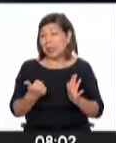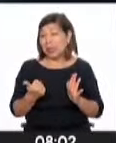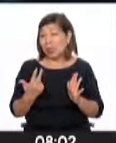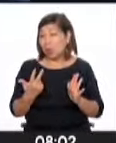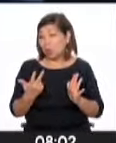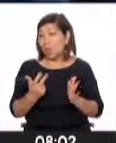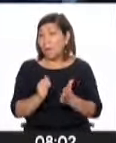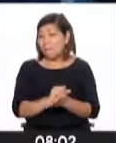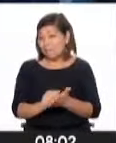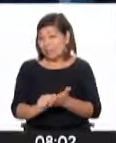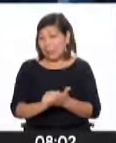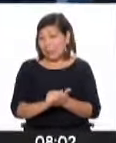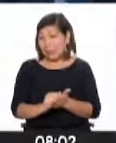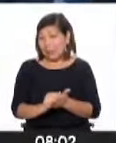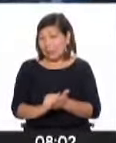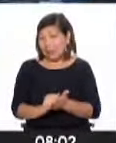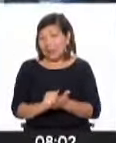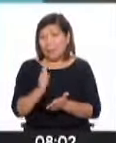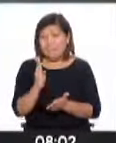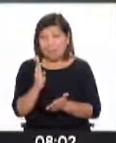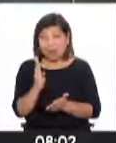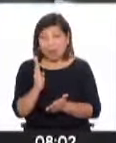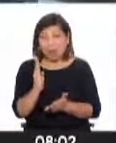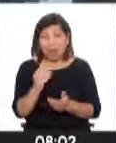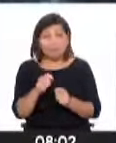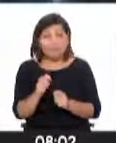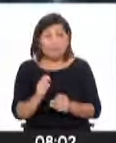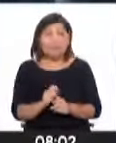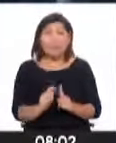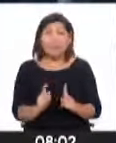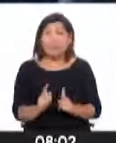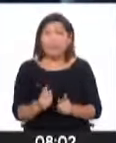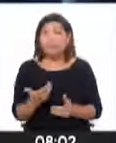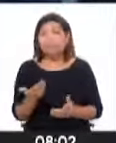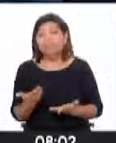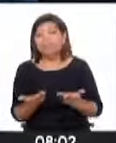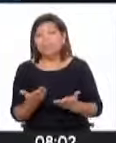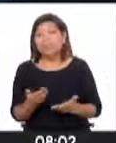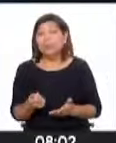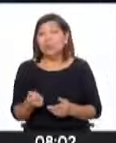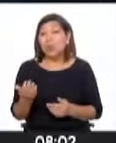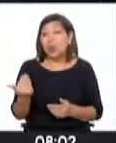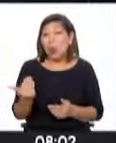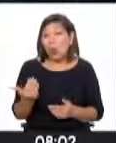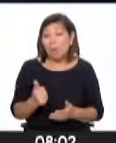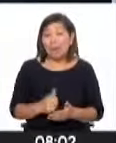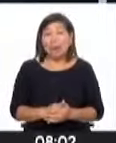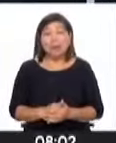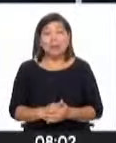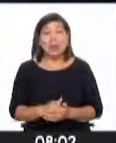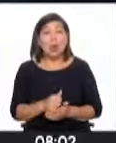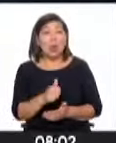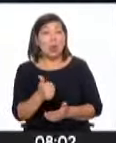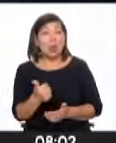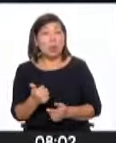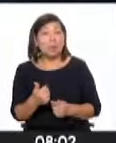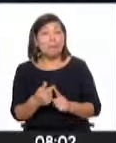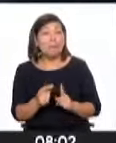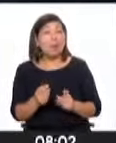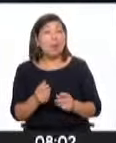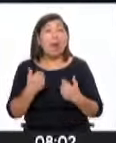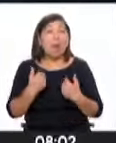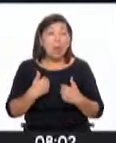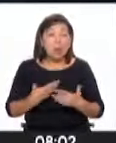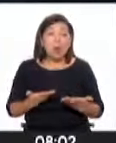6, 8 meses... los bancos, las financieras le venden estos préstamos a unas empresas de cobranza, ¿no? A otras entidades, estudios de